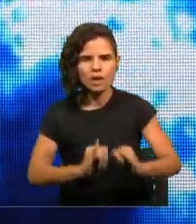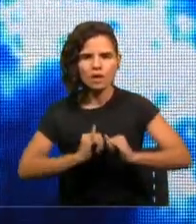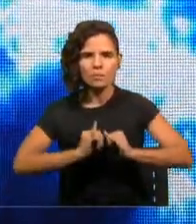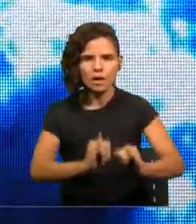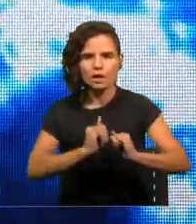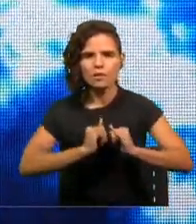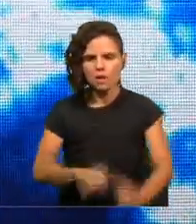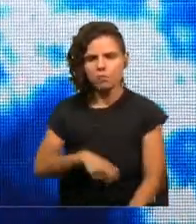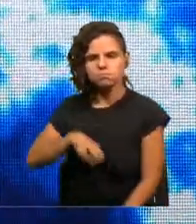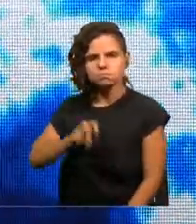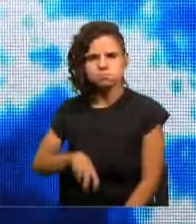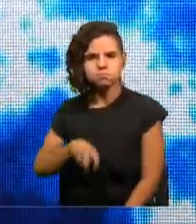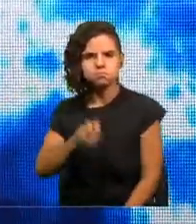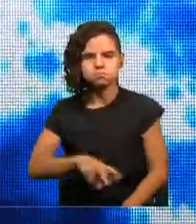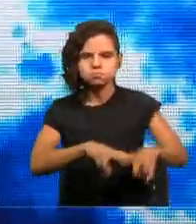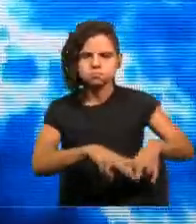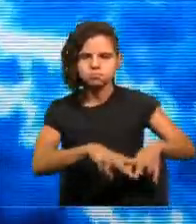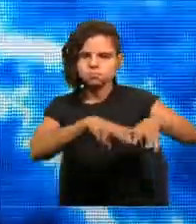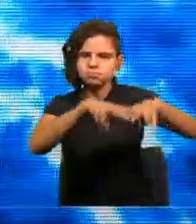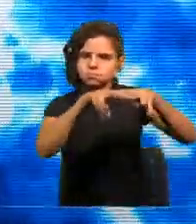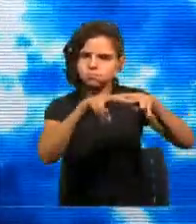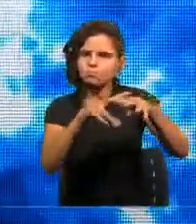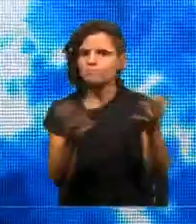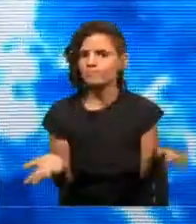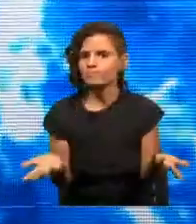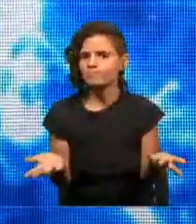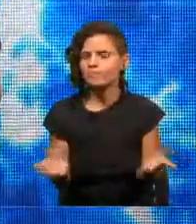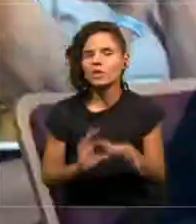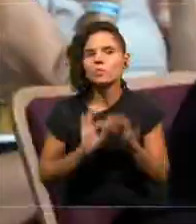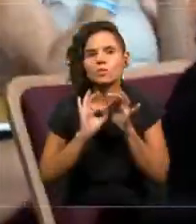ser recolectado muchas gracias